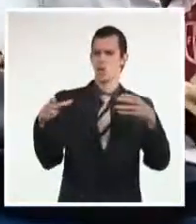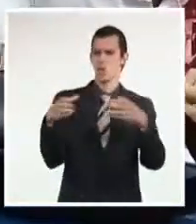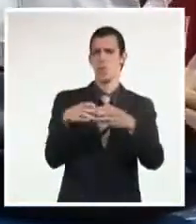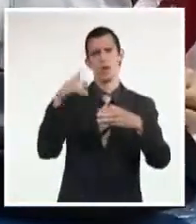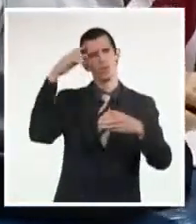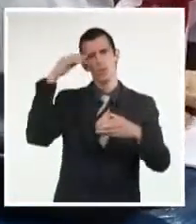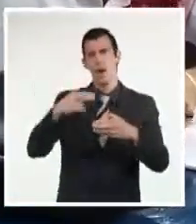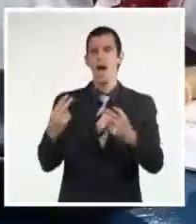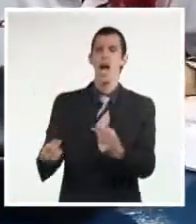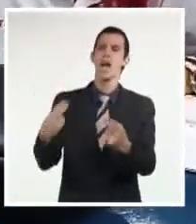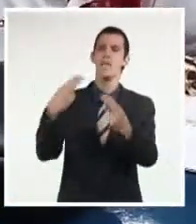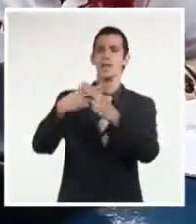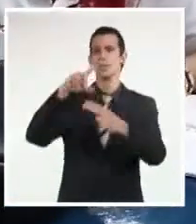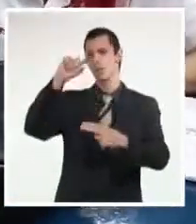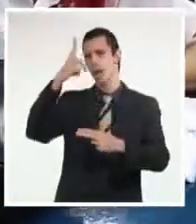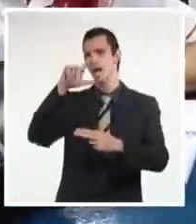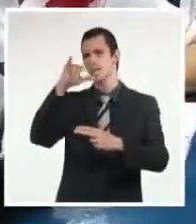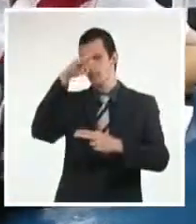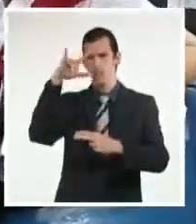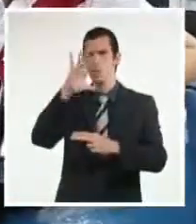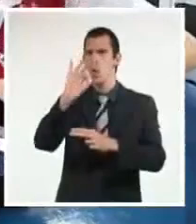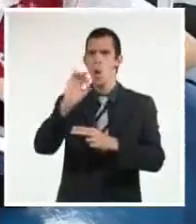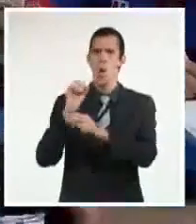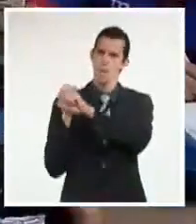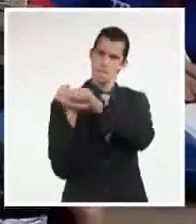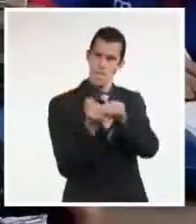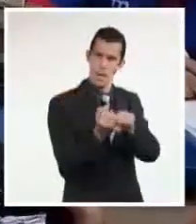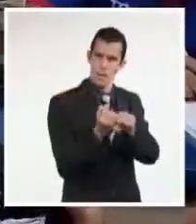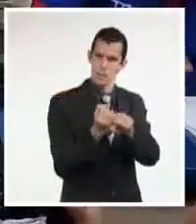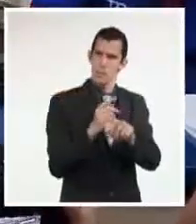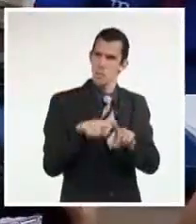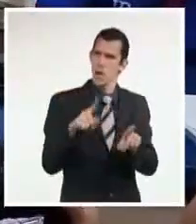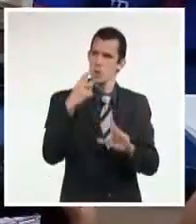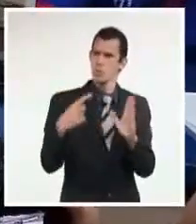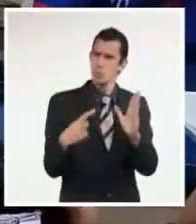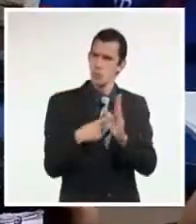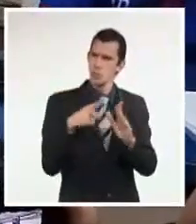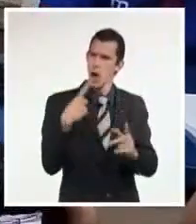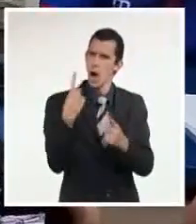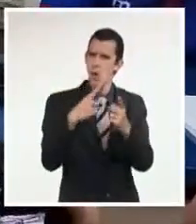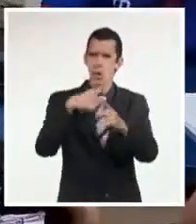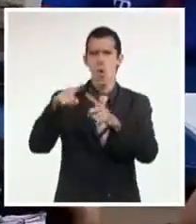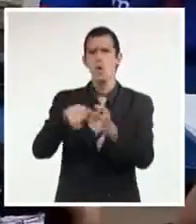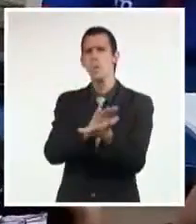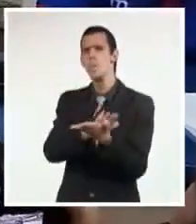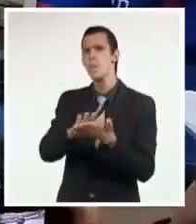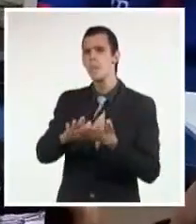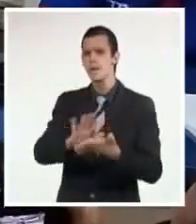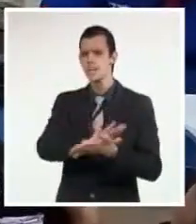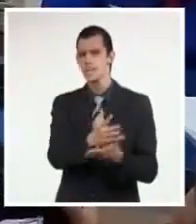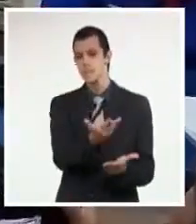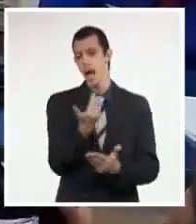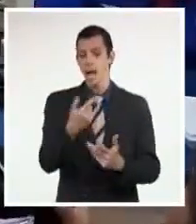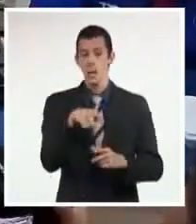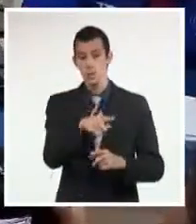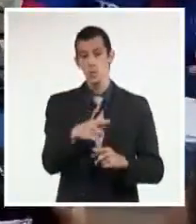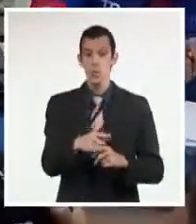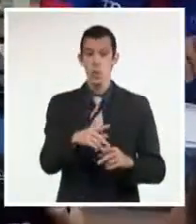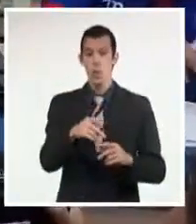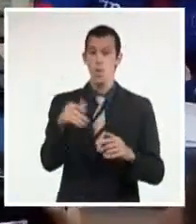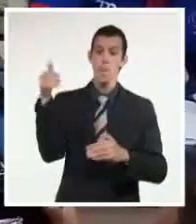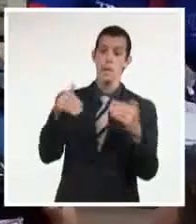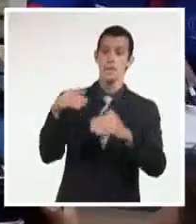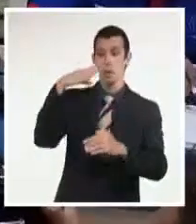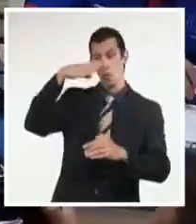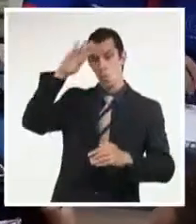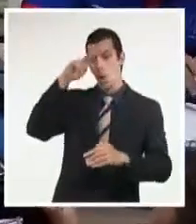de Béisbol y la presión a la que están siendo sometidos en los pelos de los cubanos contratados por su cuenta en el exterior para que se nieguen a jugar por Cuba